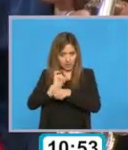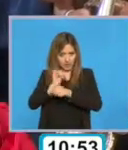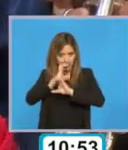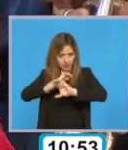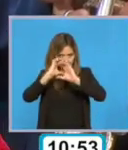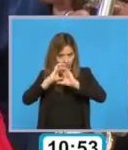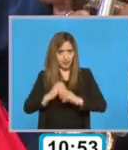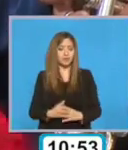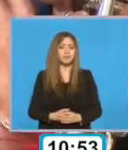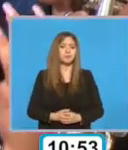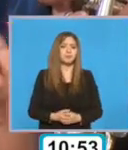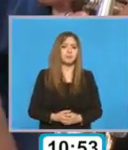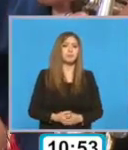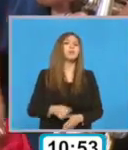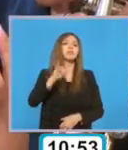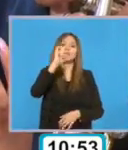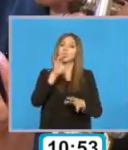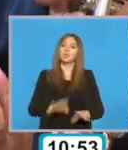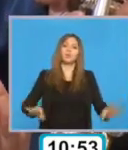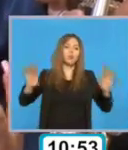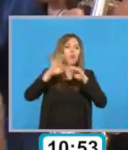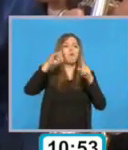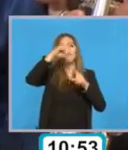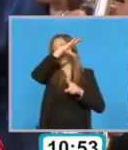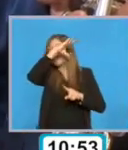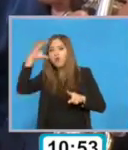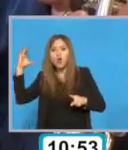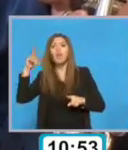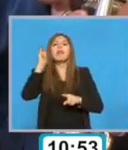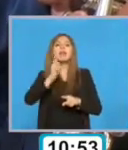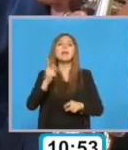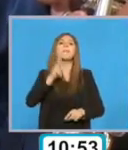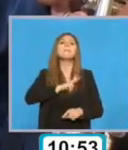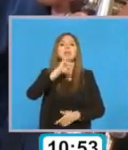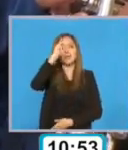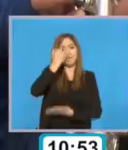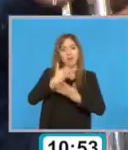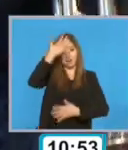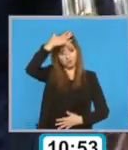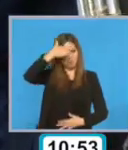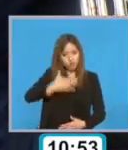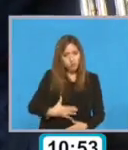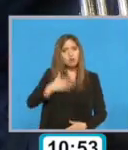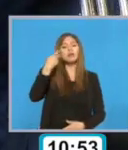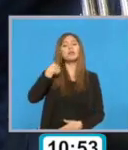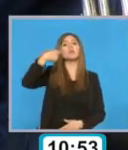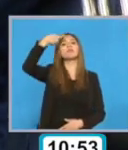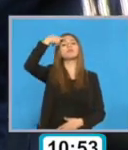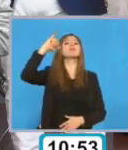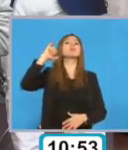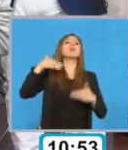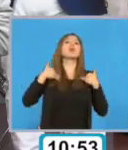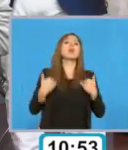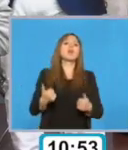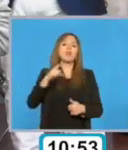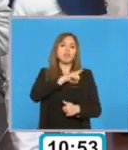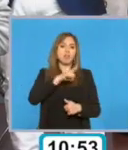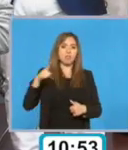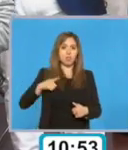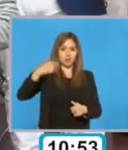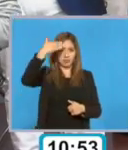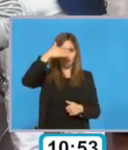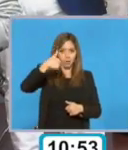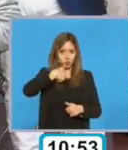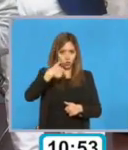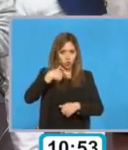importante en cuestión de fotos, en todo, pues porque al fin del día es nuestra imagen y eso ya lo entendí muy bien. Dije, pues tengo que saber que yo